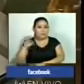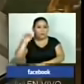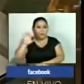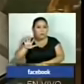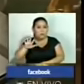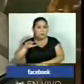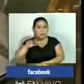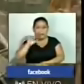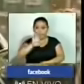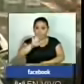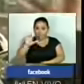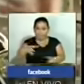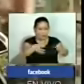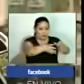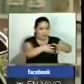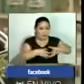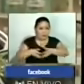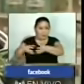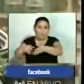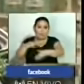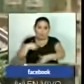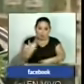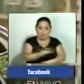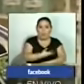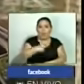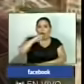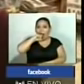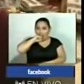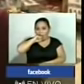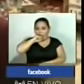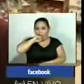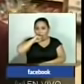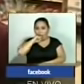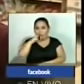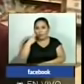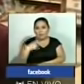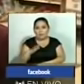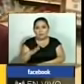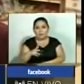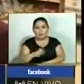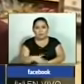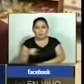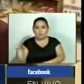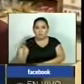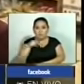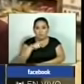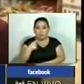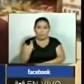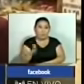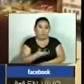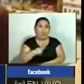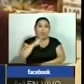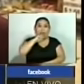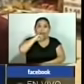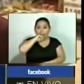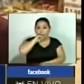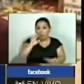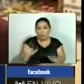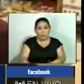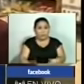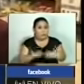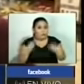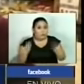55 familias, sí, de escasos recursos. Ya que somos personas de muy bajos recursos, sí, no